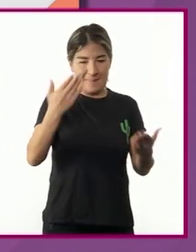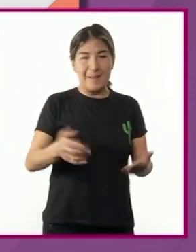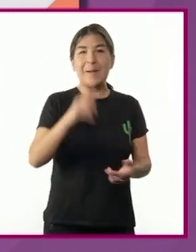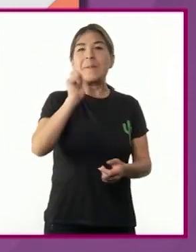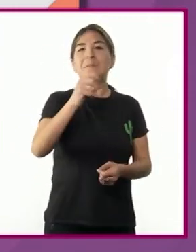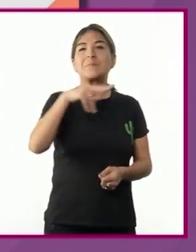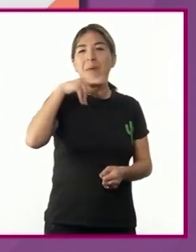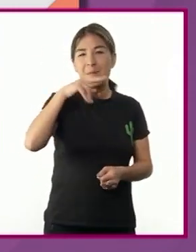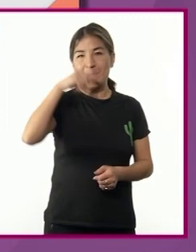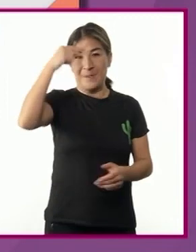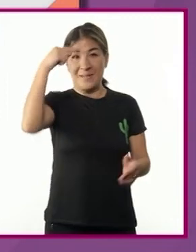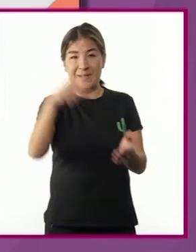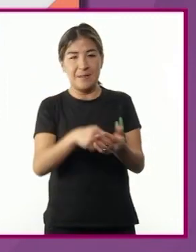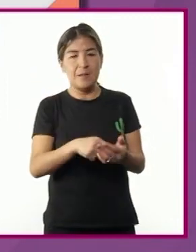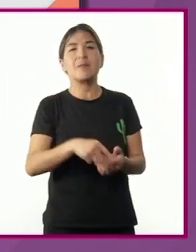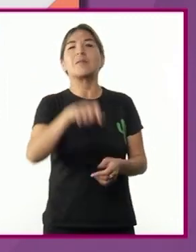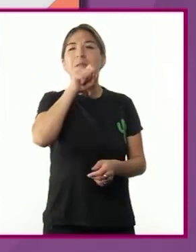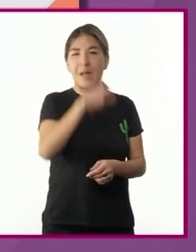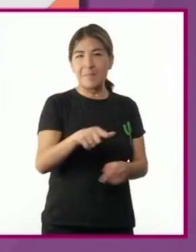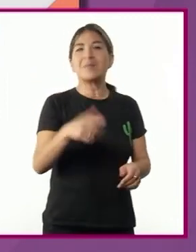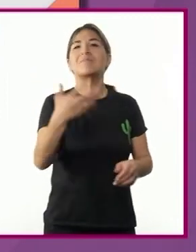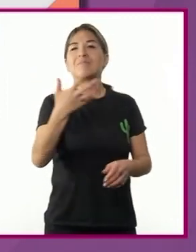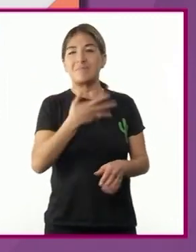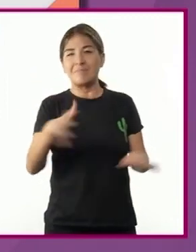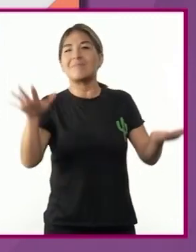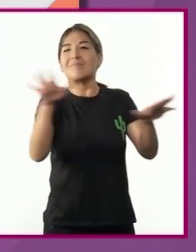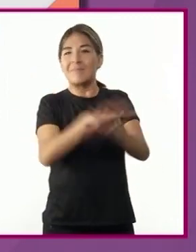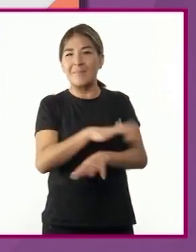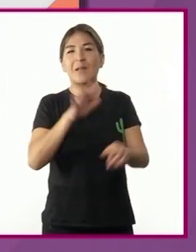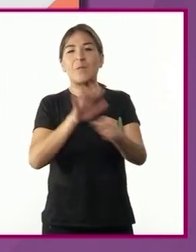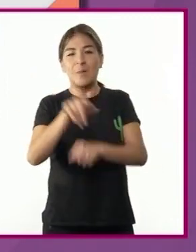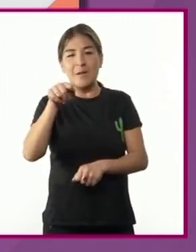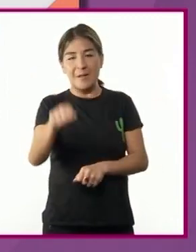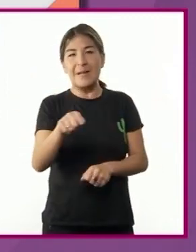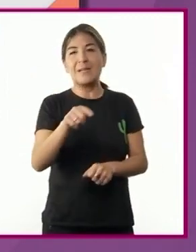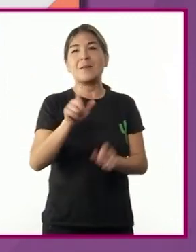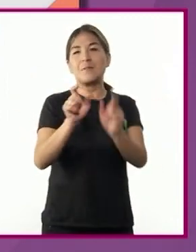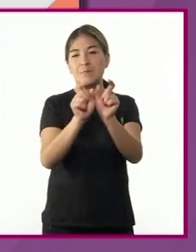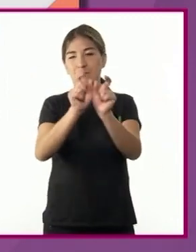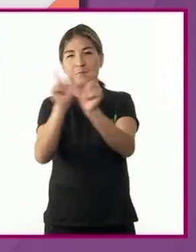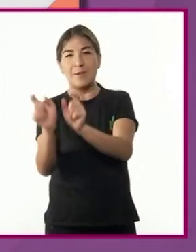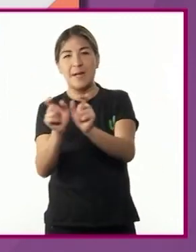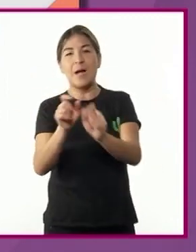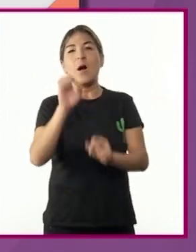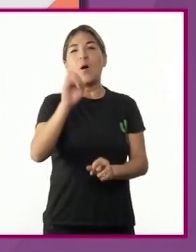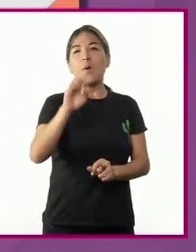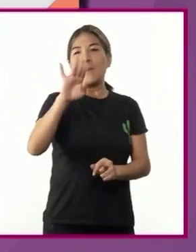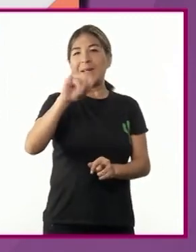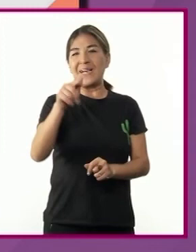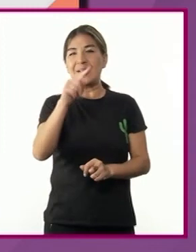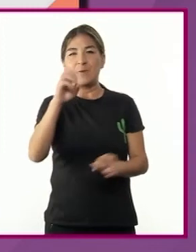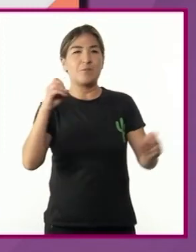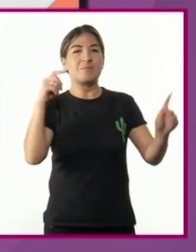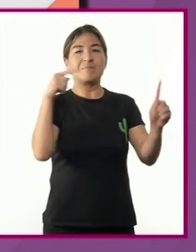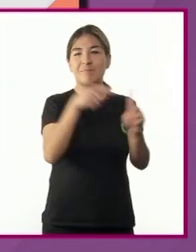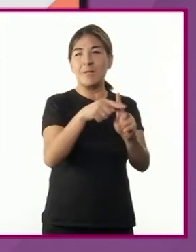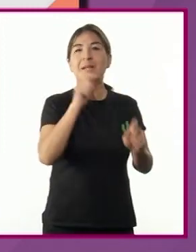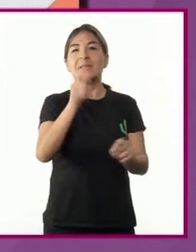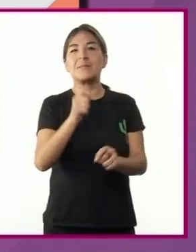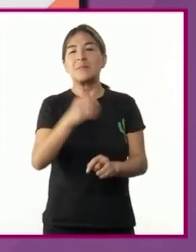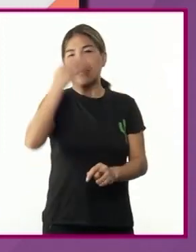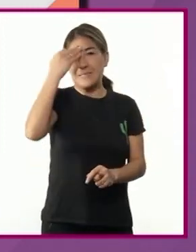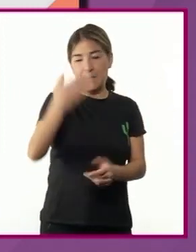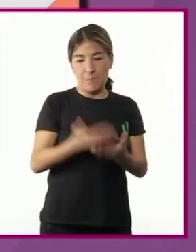creer, también tuve que ajustar el verbo de la oración sustantiva de objeto directo a presente